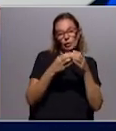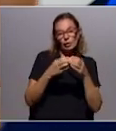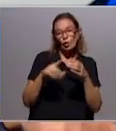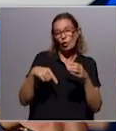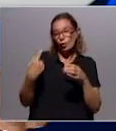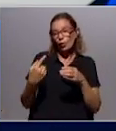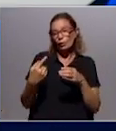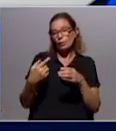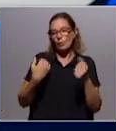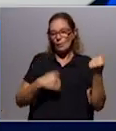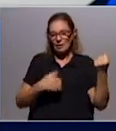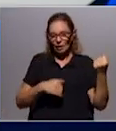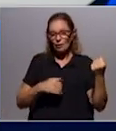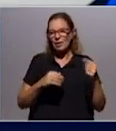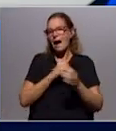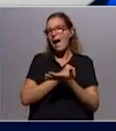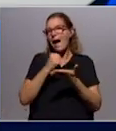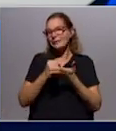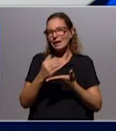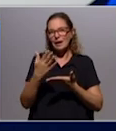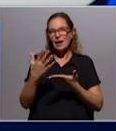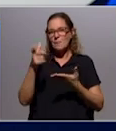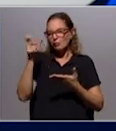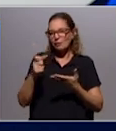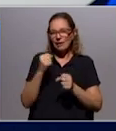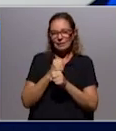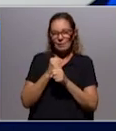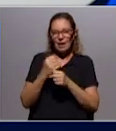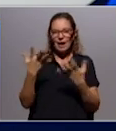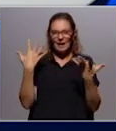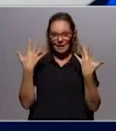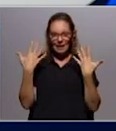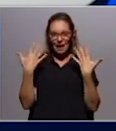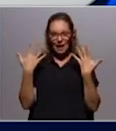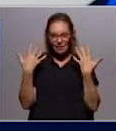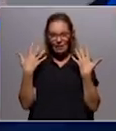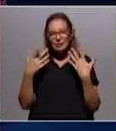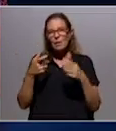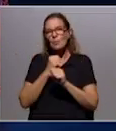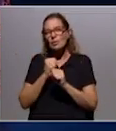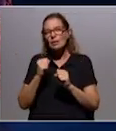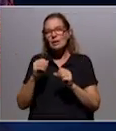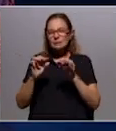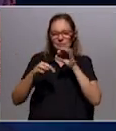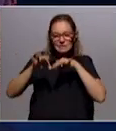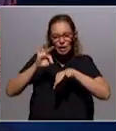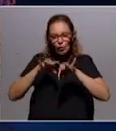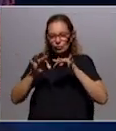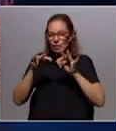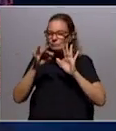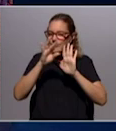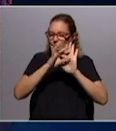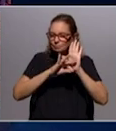colectivos desde los payadores hasta los carnavaleros el canal de las promesas a poder articular y negociar los